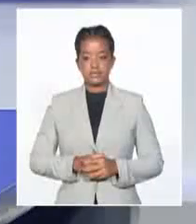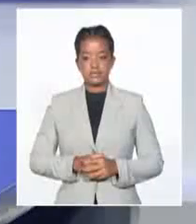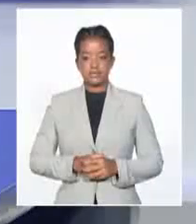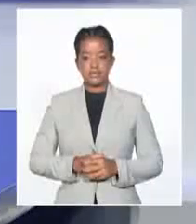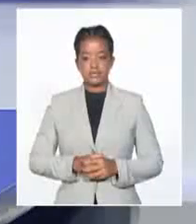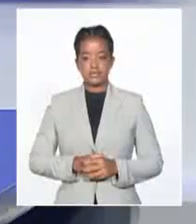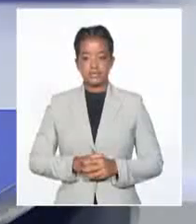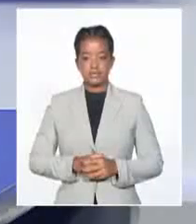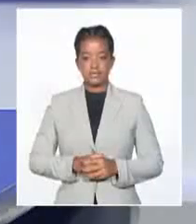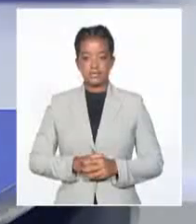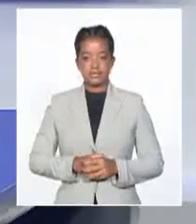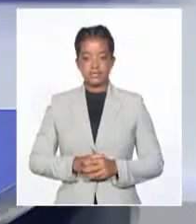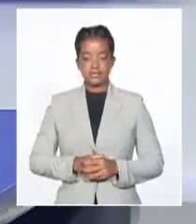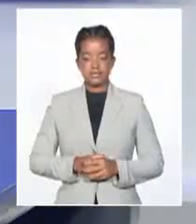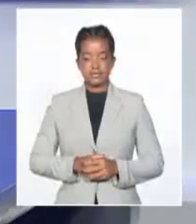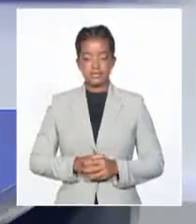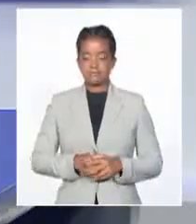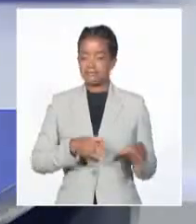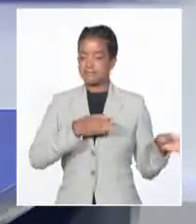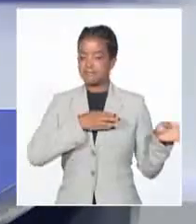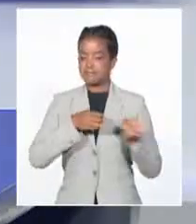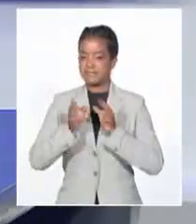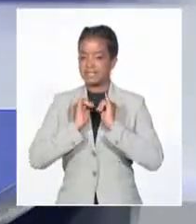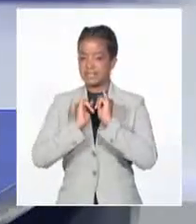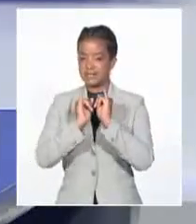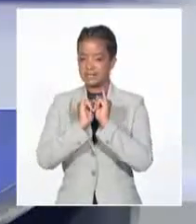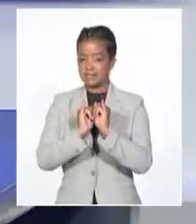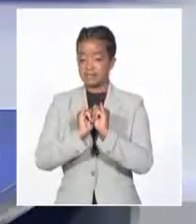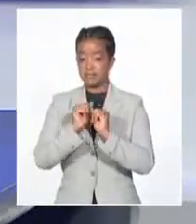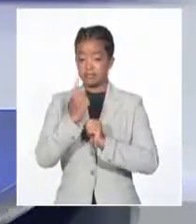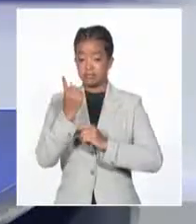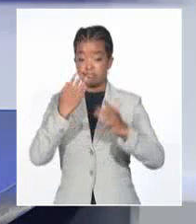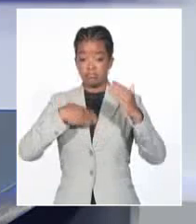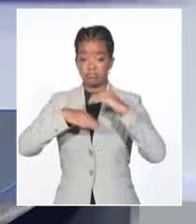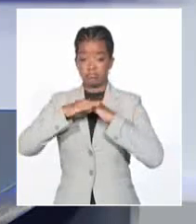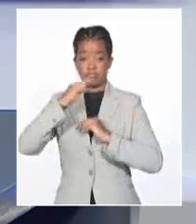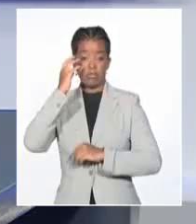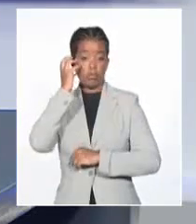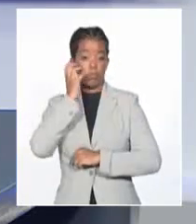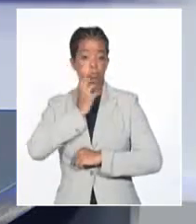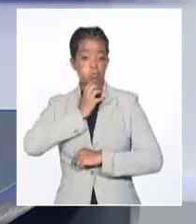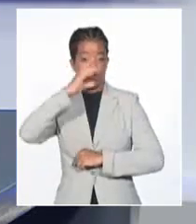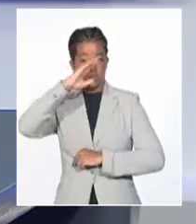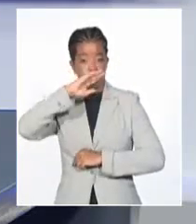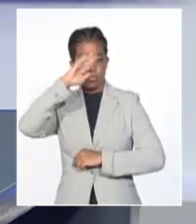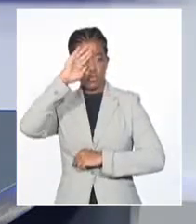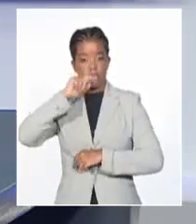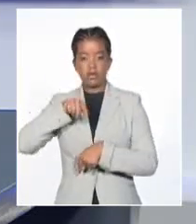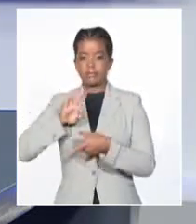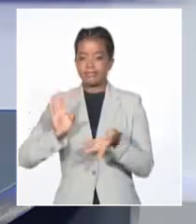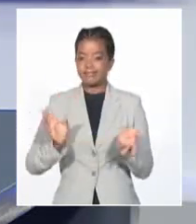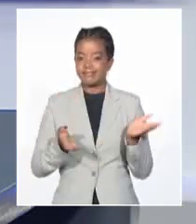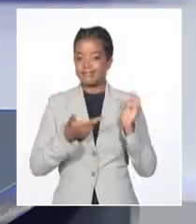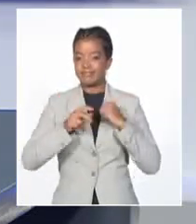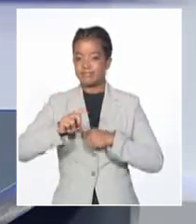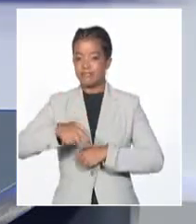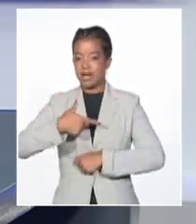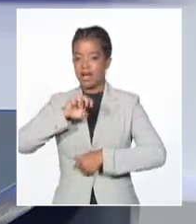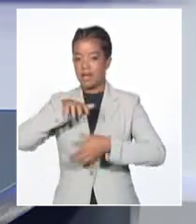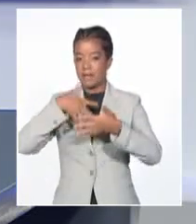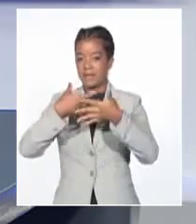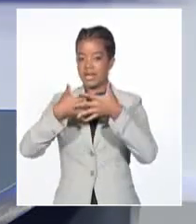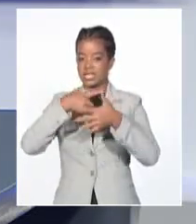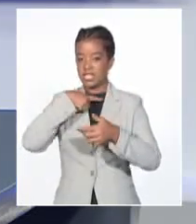Y ampliamos con otros impactos informativos. El primer ministro cubano, Manuel Marrero Cruz, recibió al vicepresidente de la empresa china de